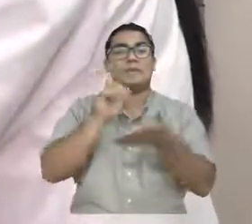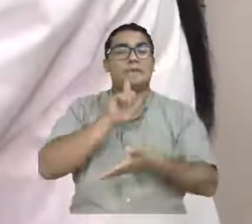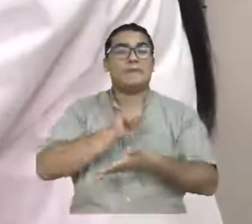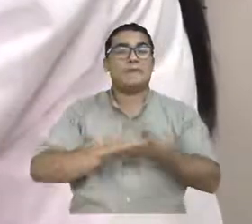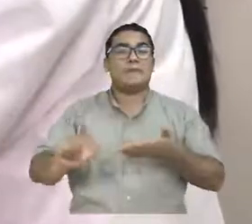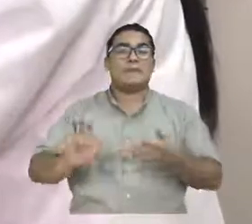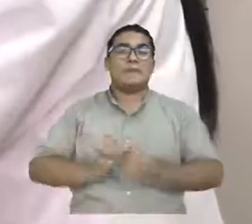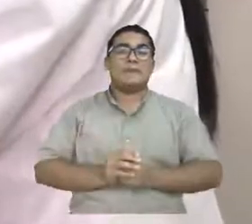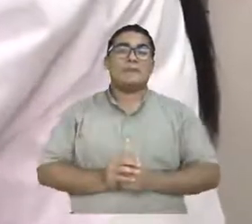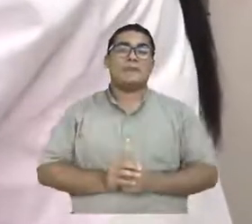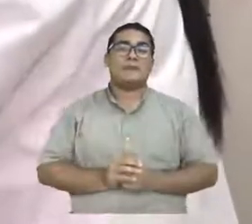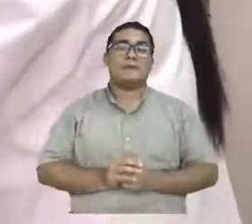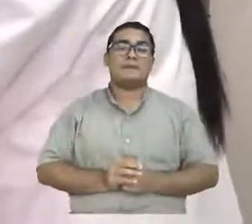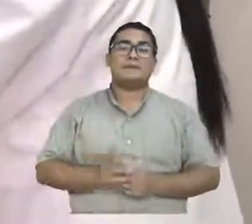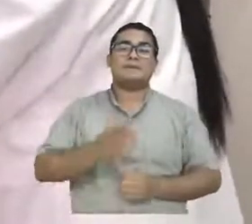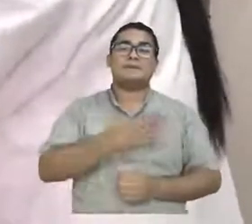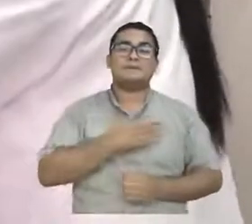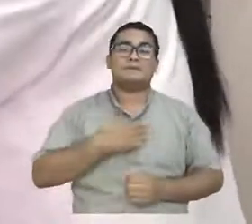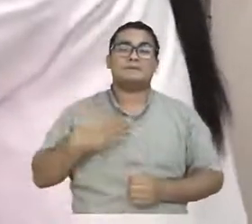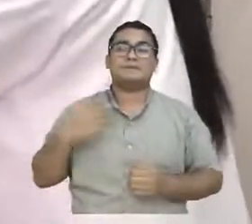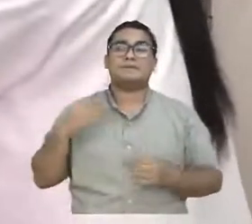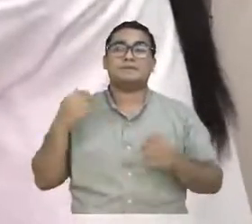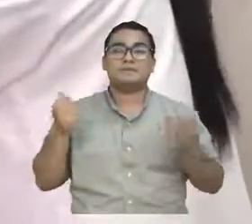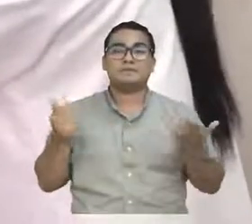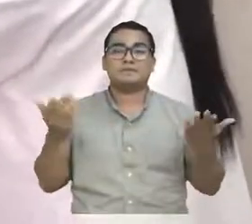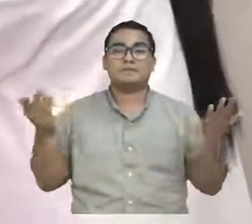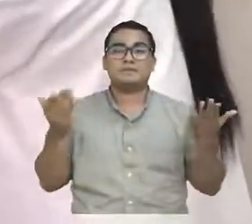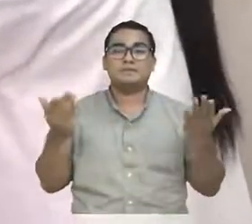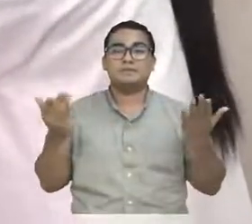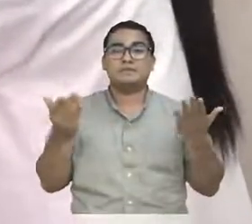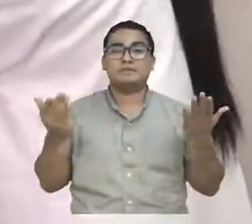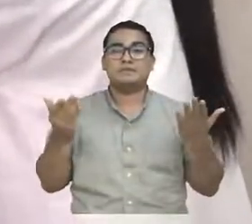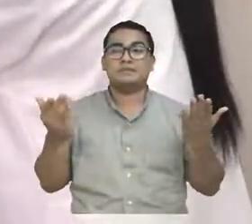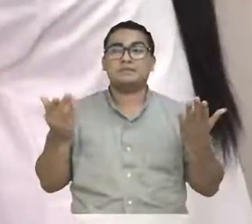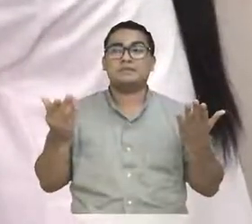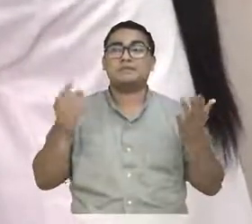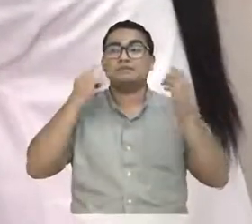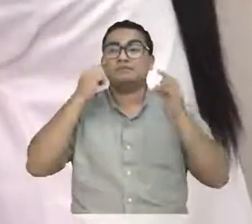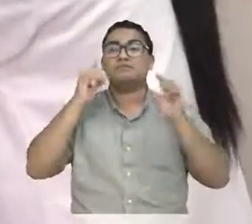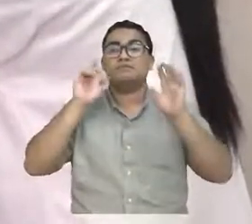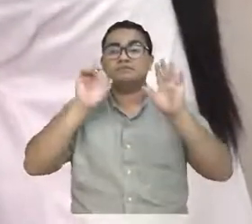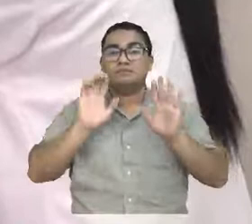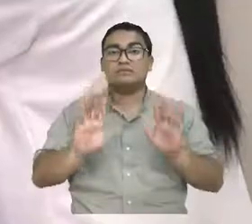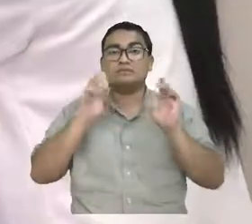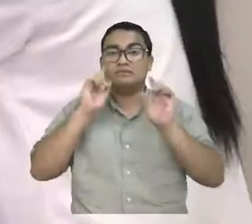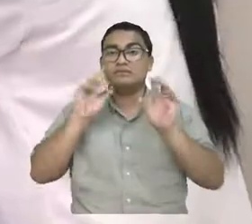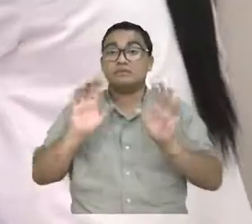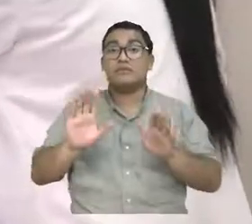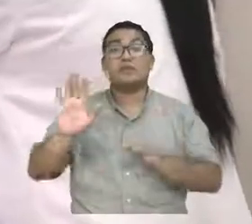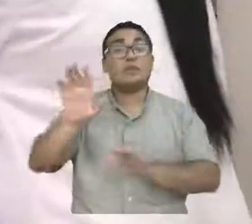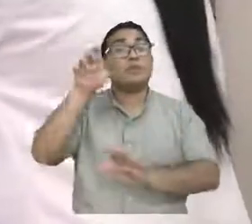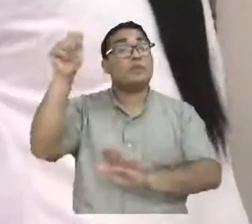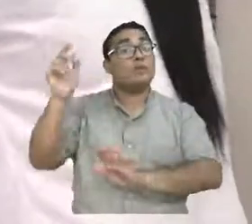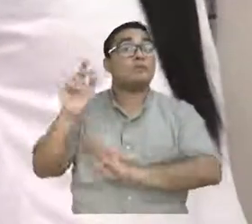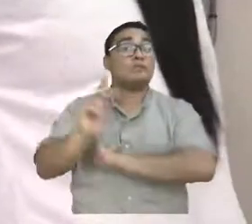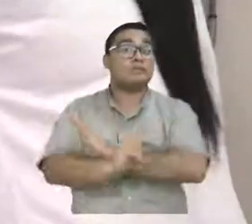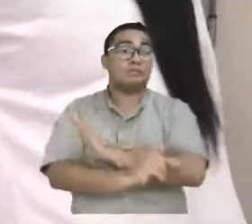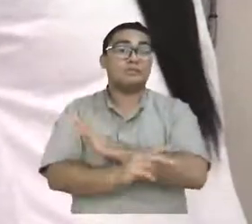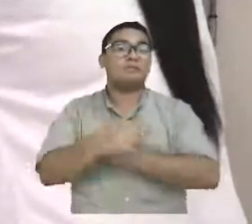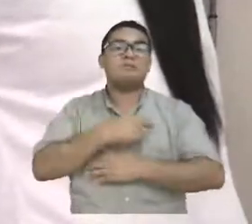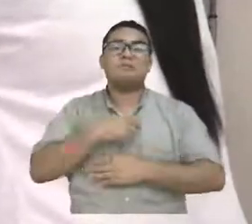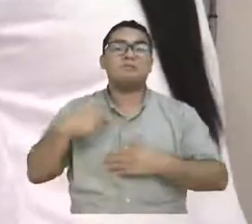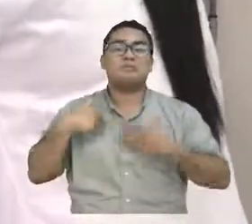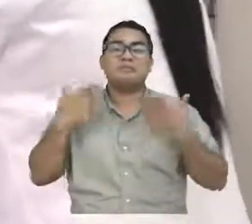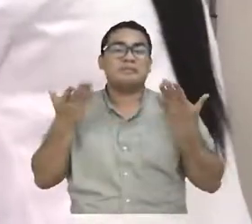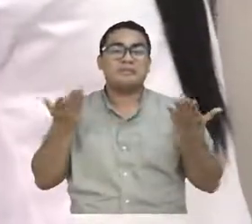lo mejor es hacer un seguimiento y una rutina sin evitar estos lugares. En otros países lo que se ha implementado para